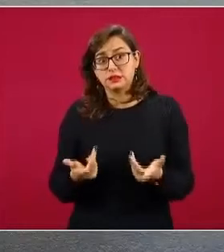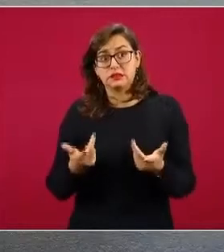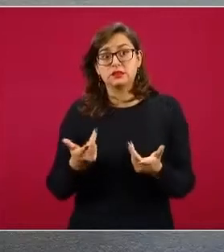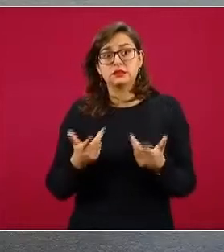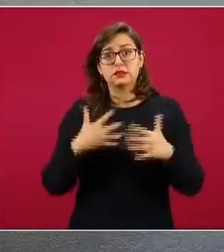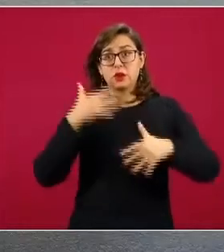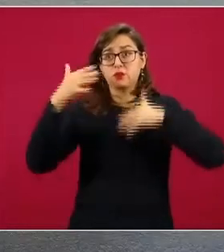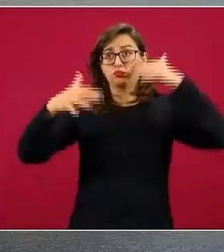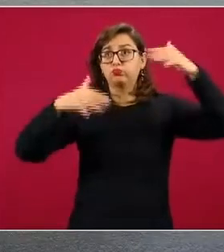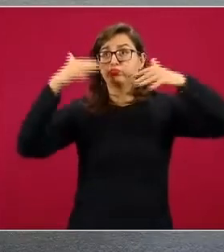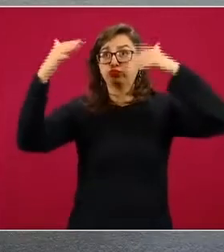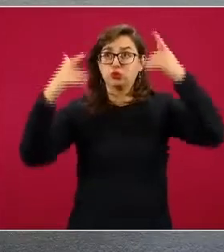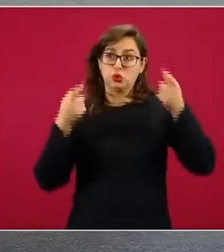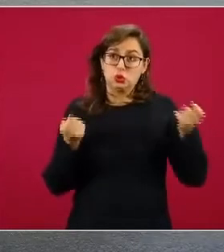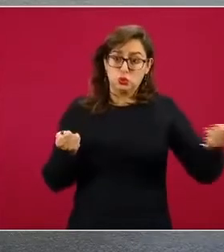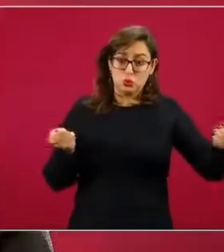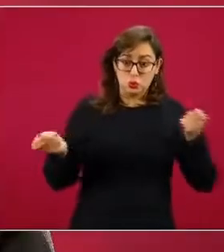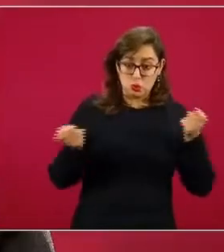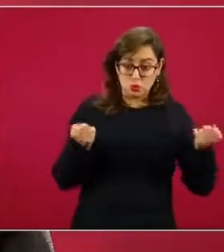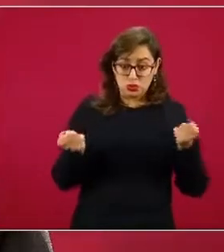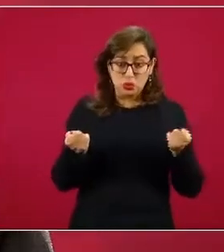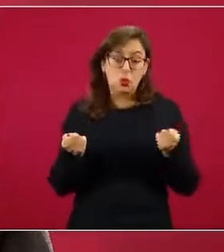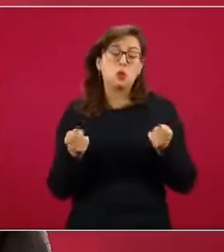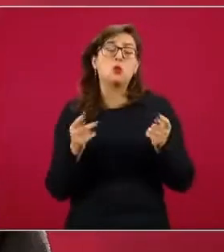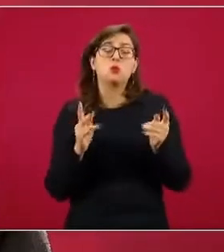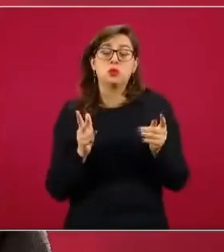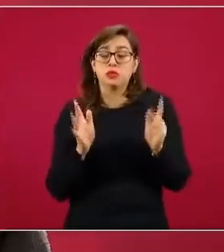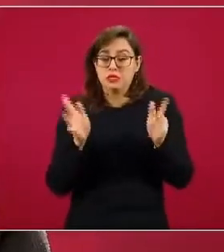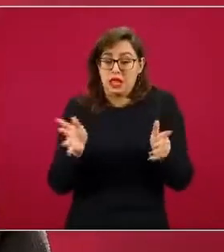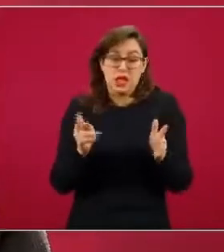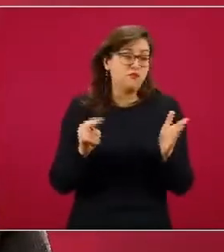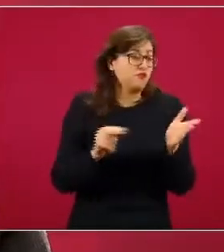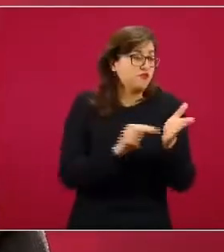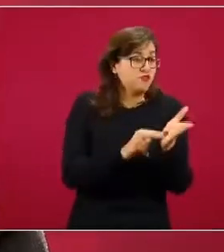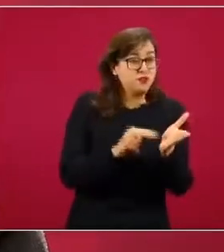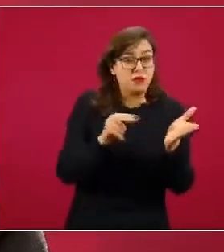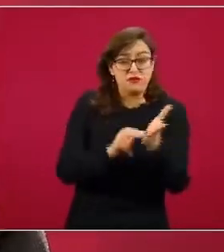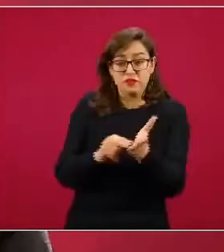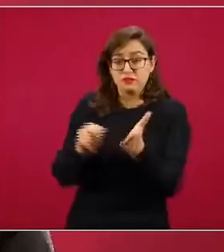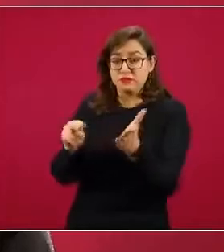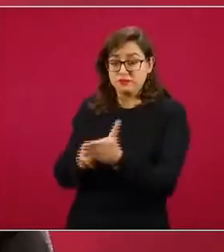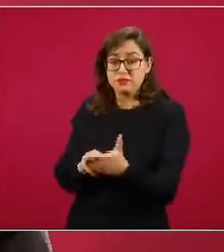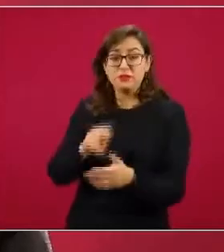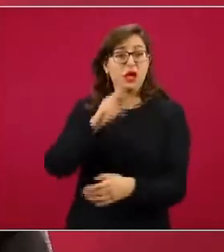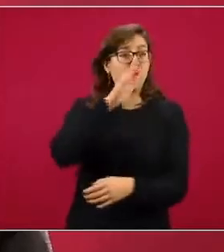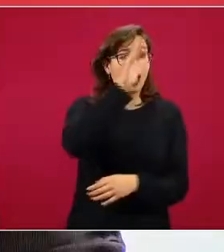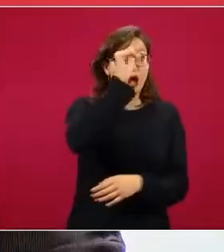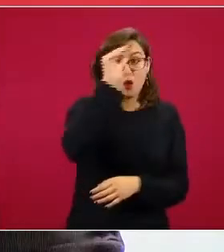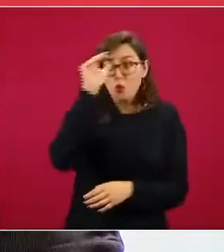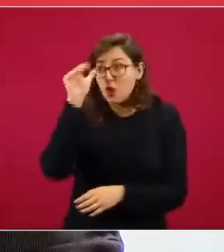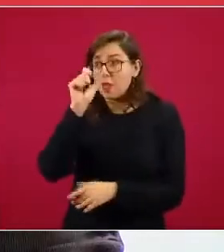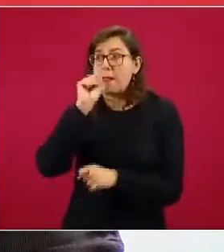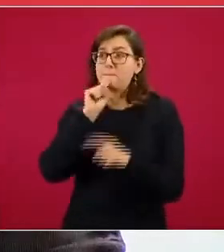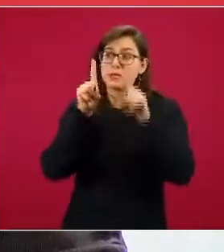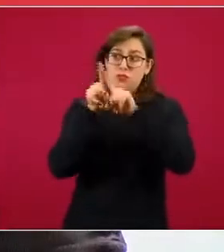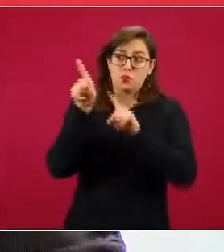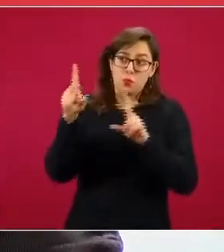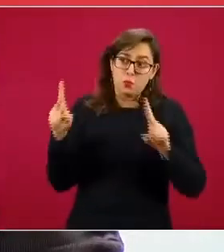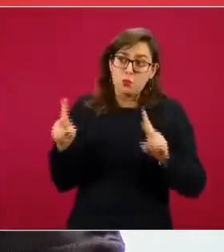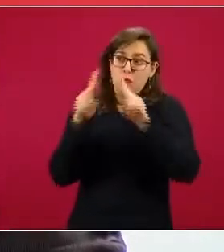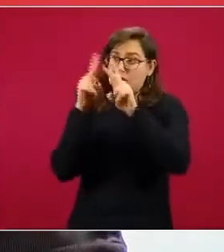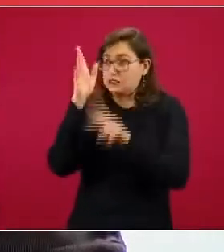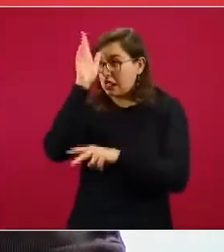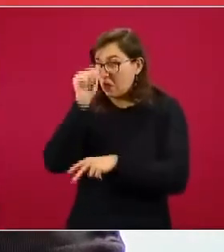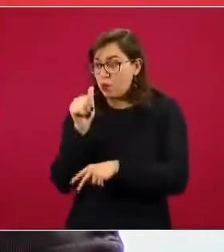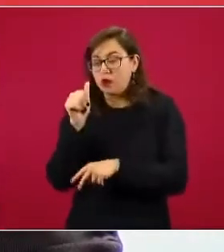de la emisión de gases invernadero, ha suscrito los distintos protocolos o consensos, incluyendo el Acuerdo de París, y se ha